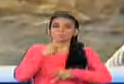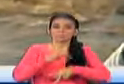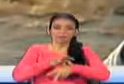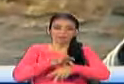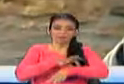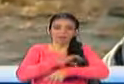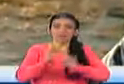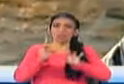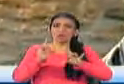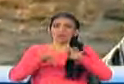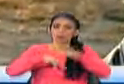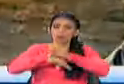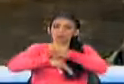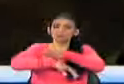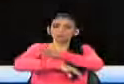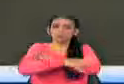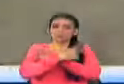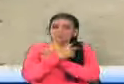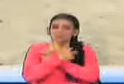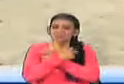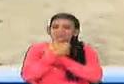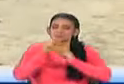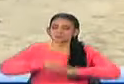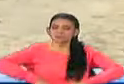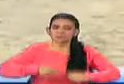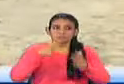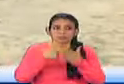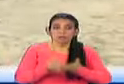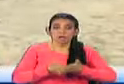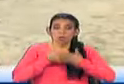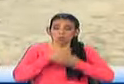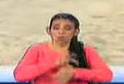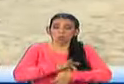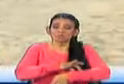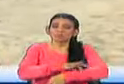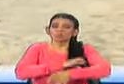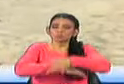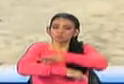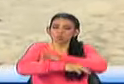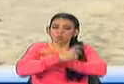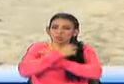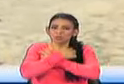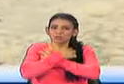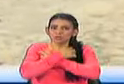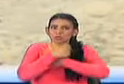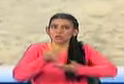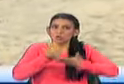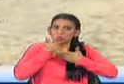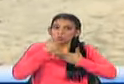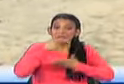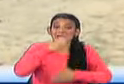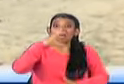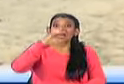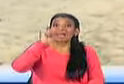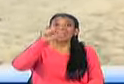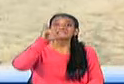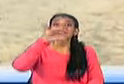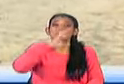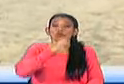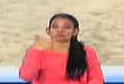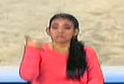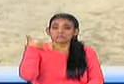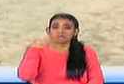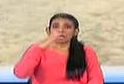y los dolores de huesos porque le ayuda mucho a los huesos es esta tiene bastante calcio le ayuda